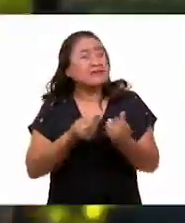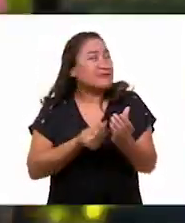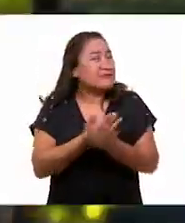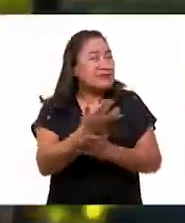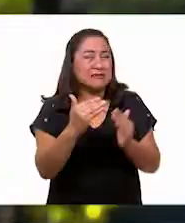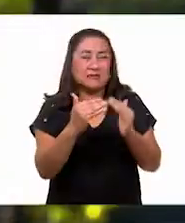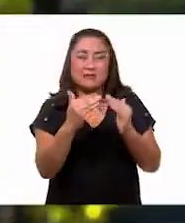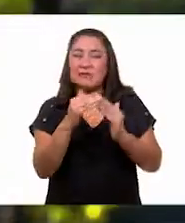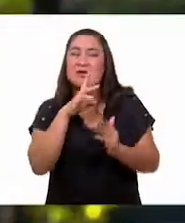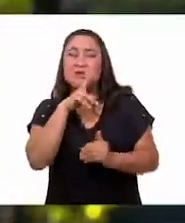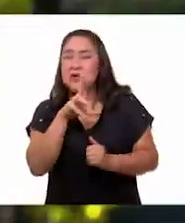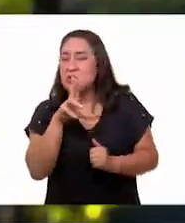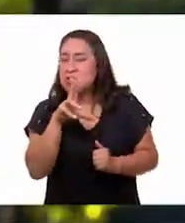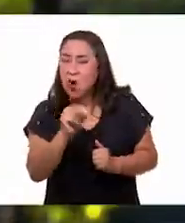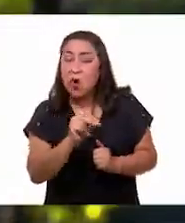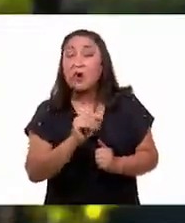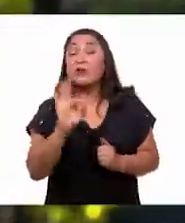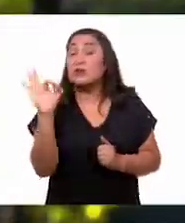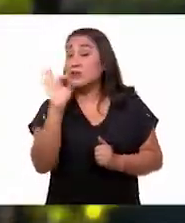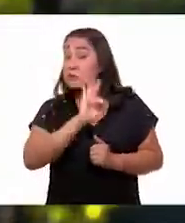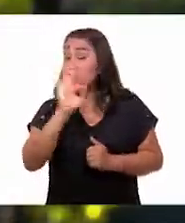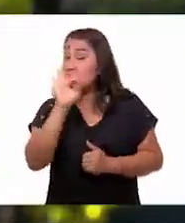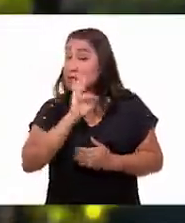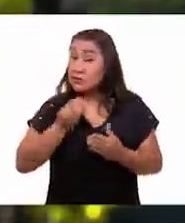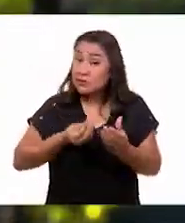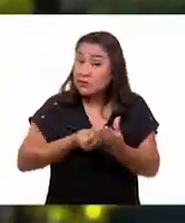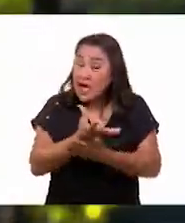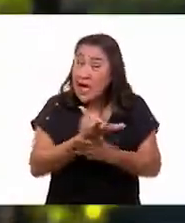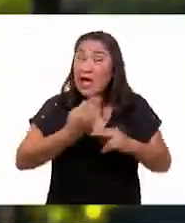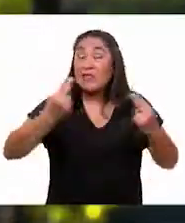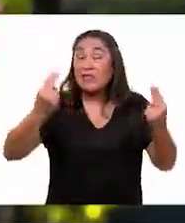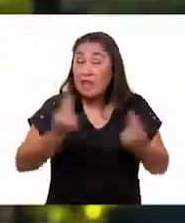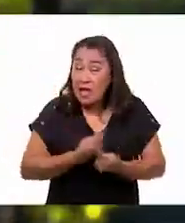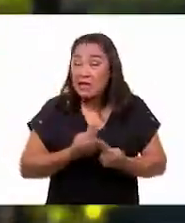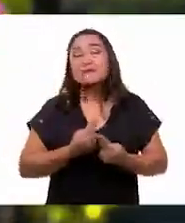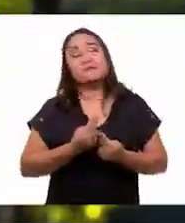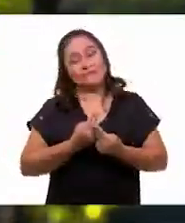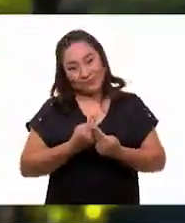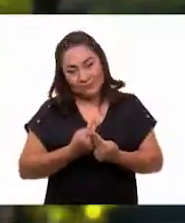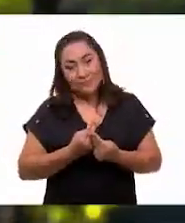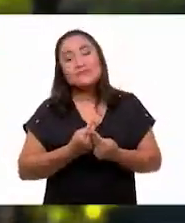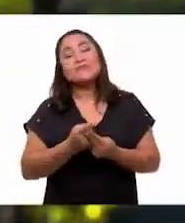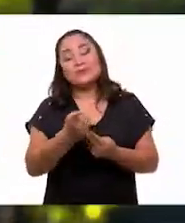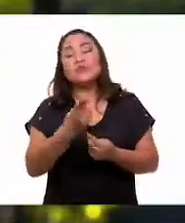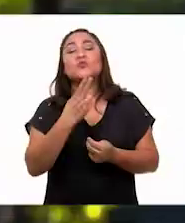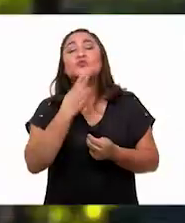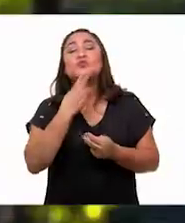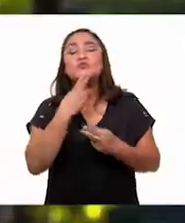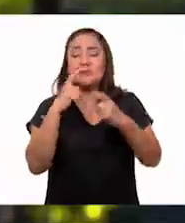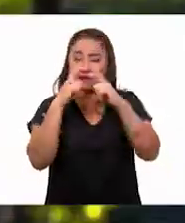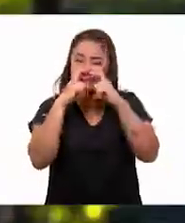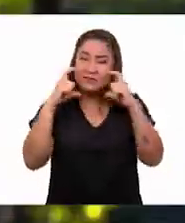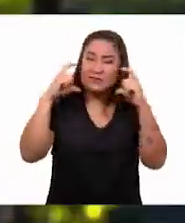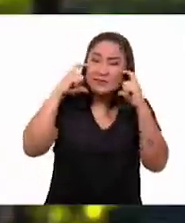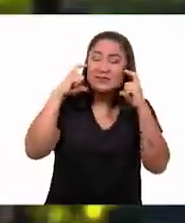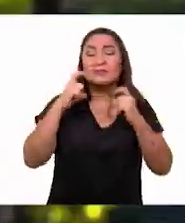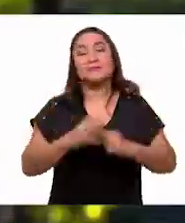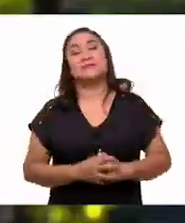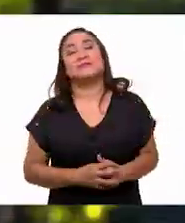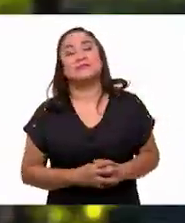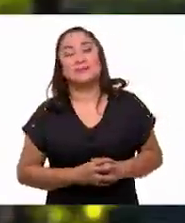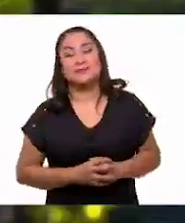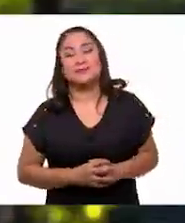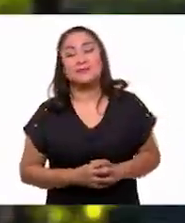no salir de casa a menos que sea muy necesario. Si lo haces, utiliza el